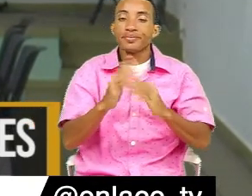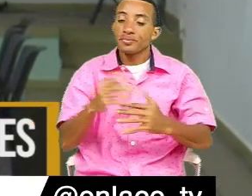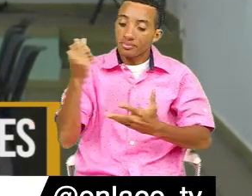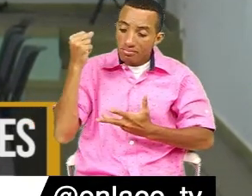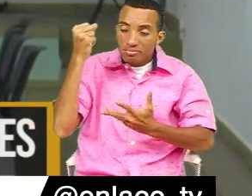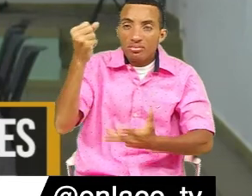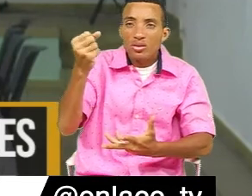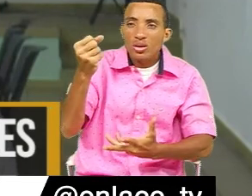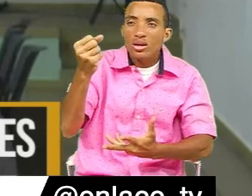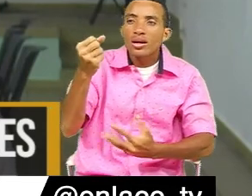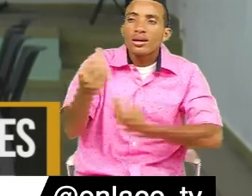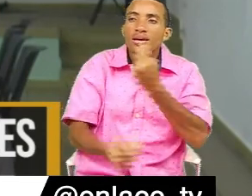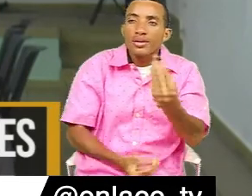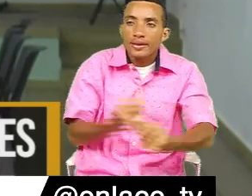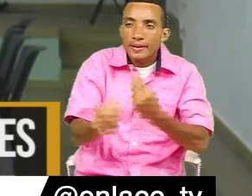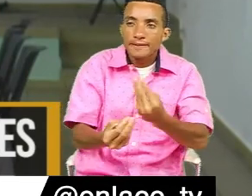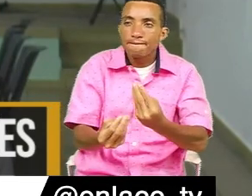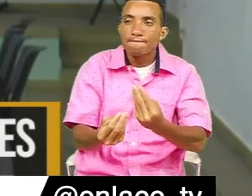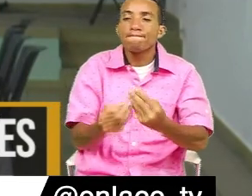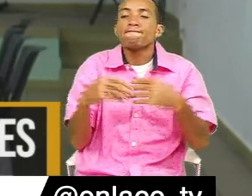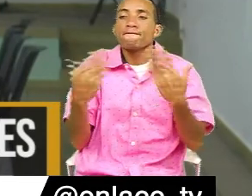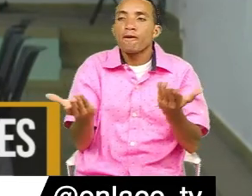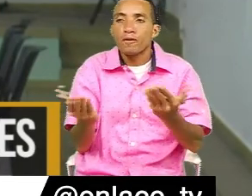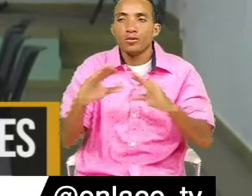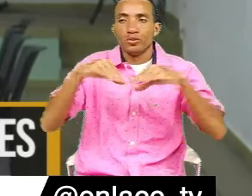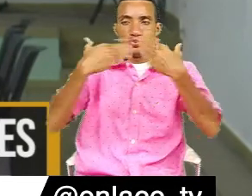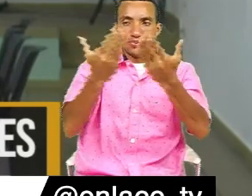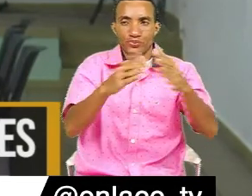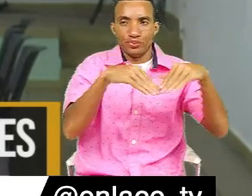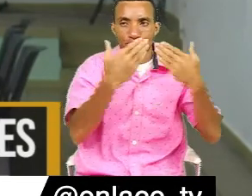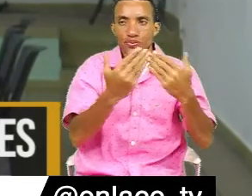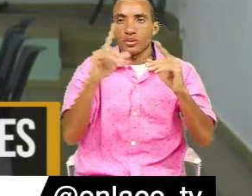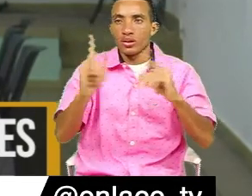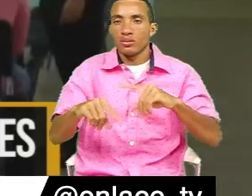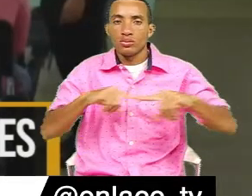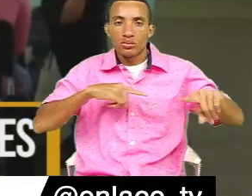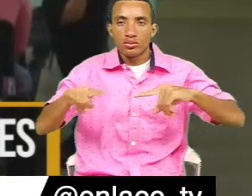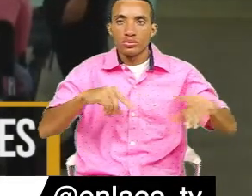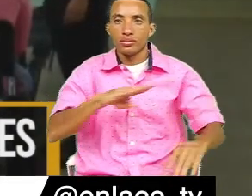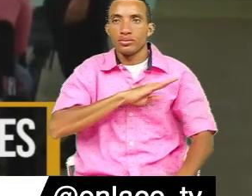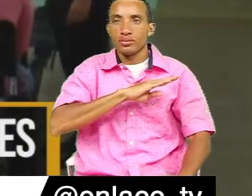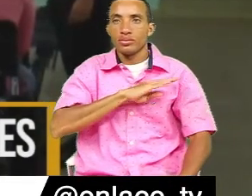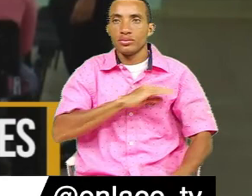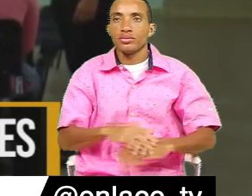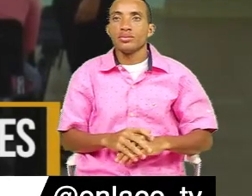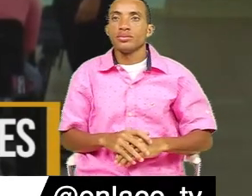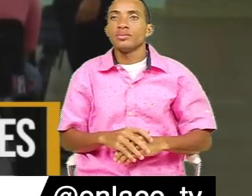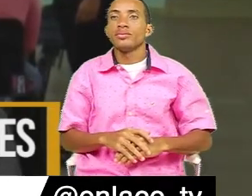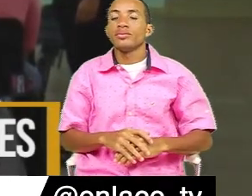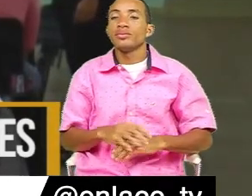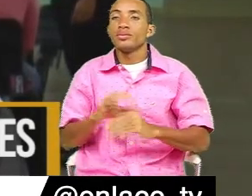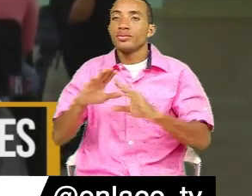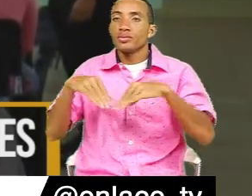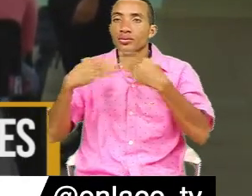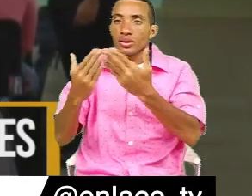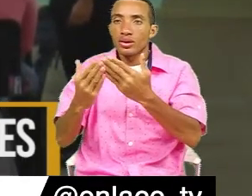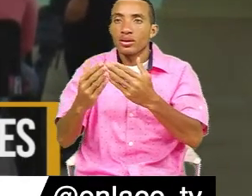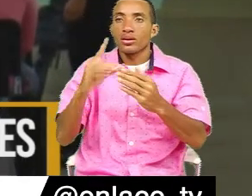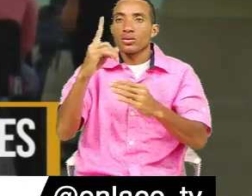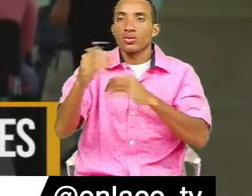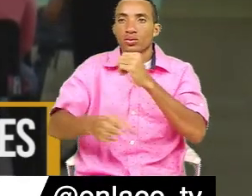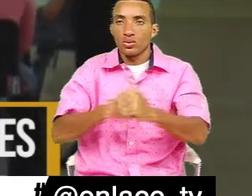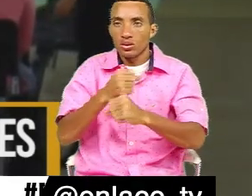económicos que van dispuestos para las instituciones educativas que los va a manejar la administración municipal. Creo que se le da a cada colegio cada año, no